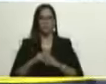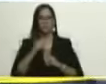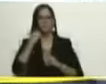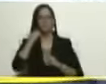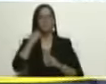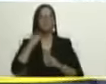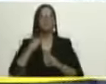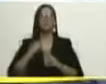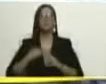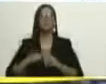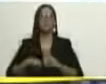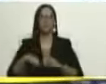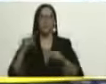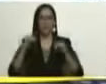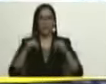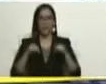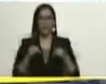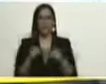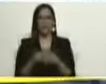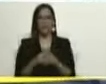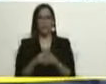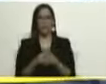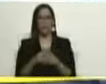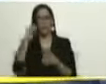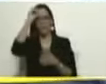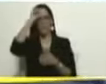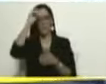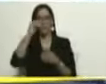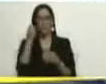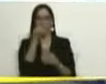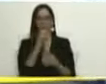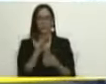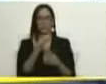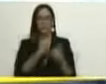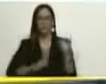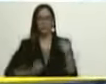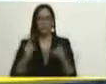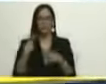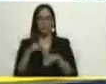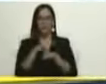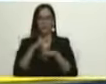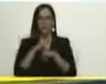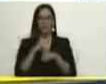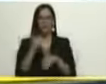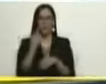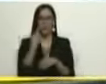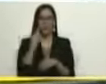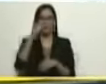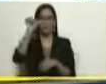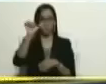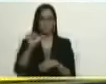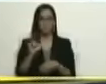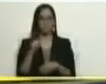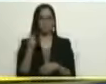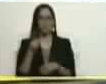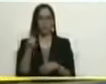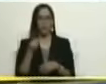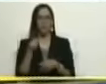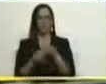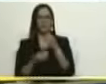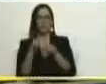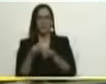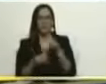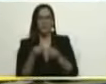con las intervenciones maravillosas de presidentes, primeros ministros, hemos visto cómo se va